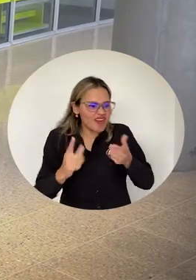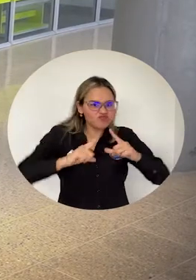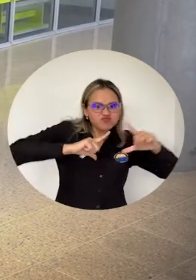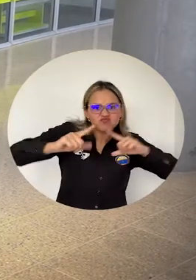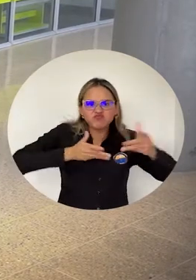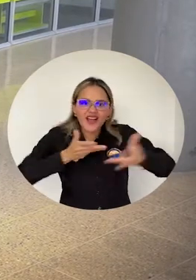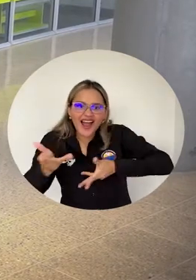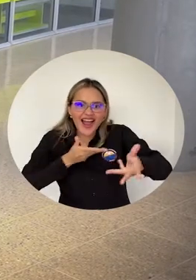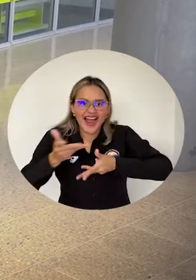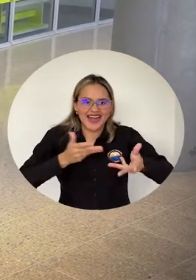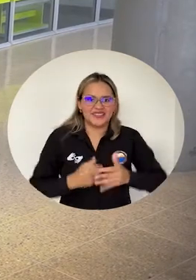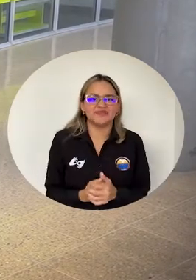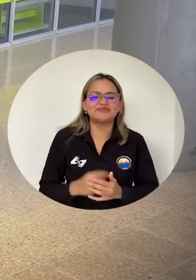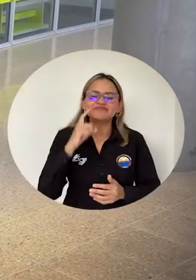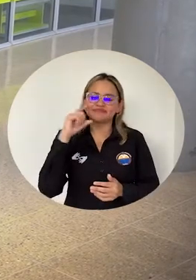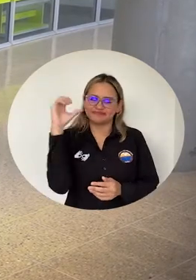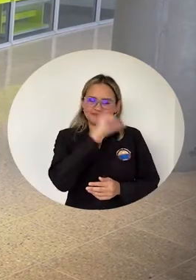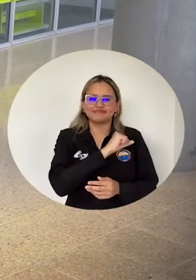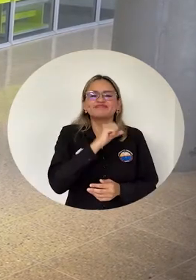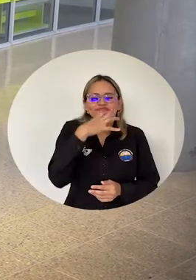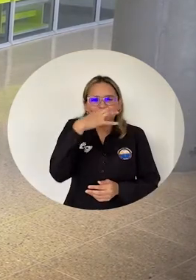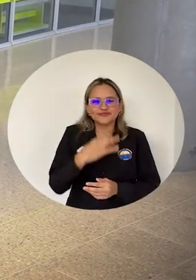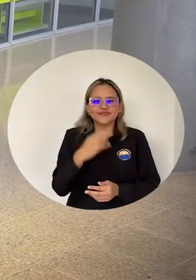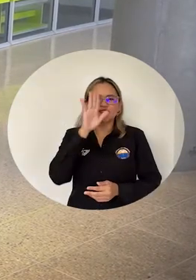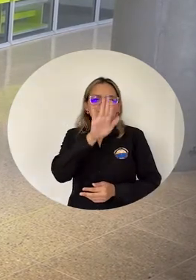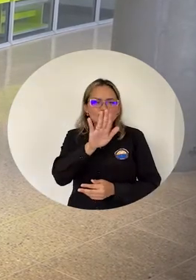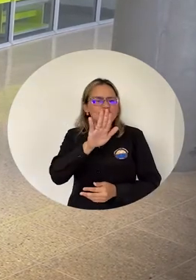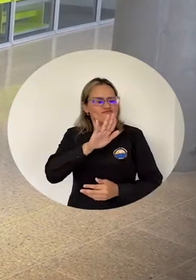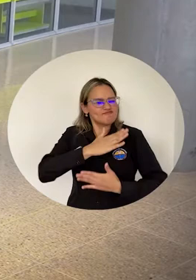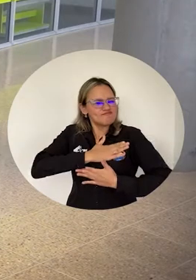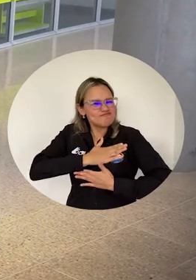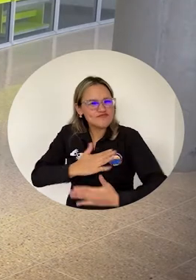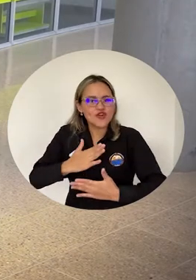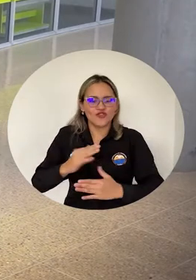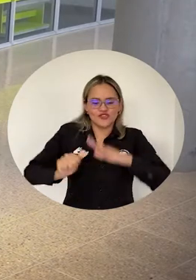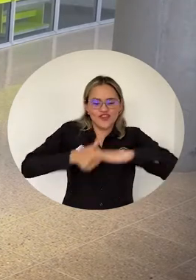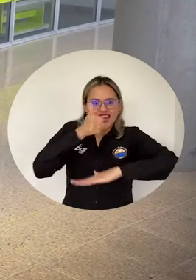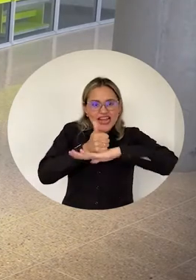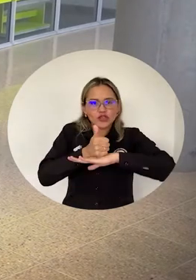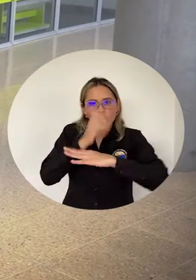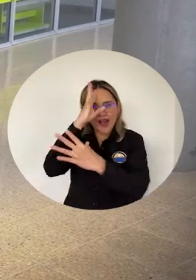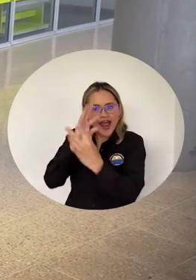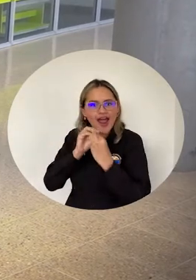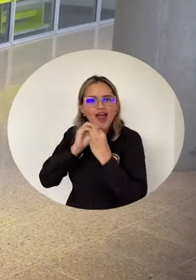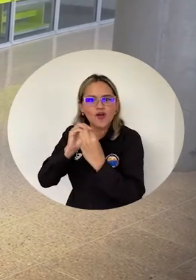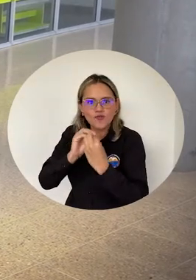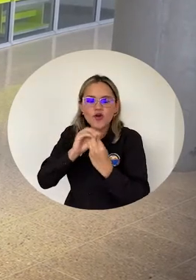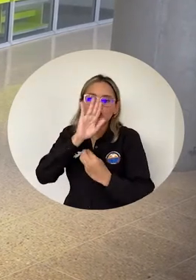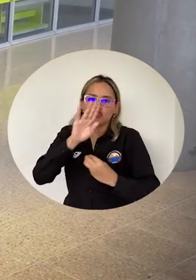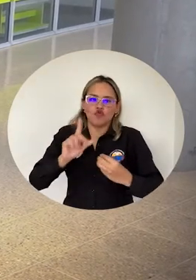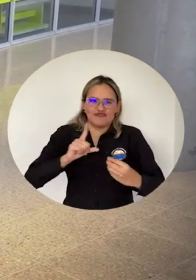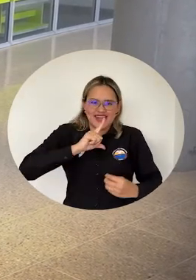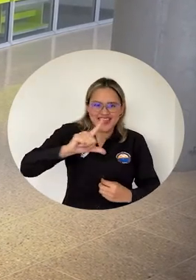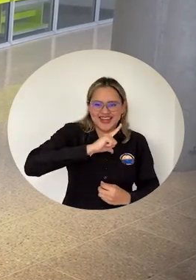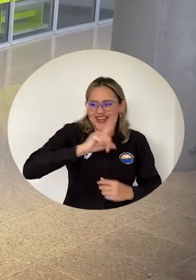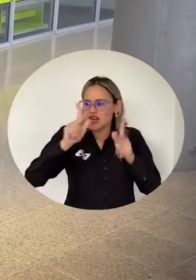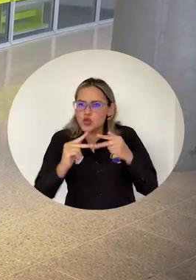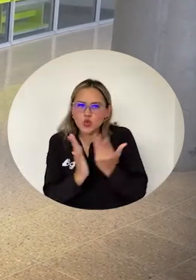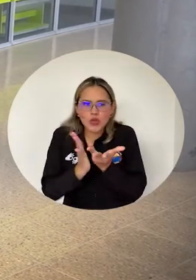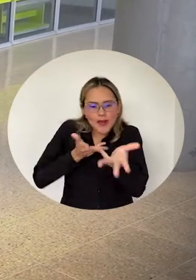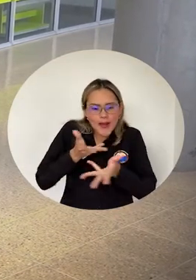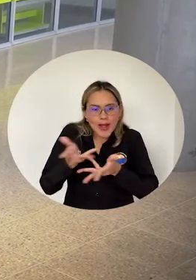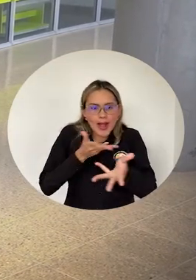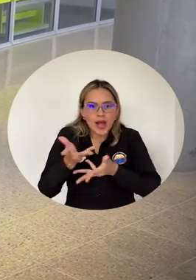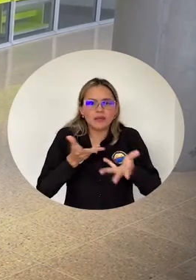respuesta a muchos de los compromisos que nuestro señor rector hizo con las organizaciones y movimientos estudiantiles Y que hoy es un sueño hecho realidad